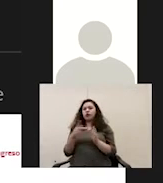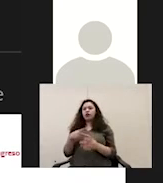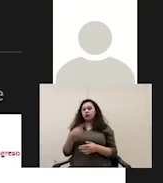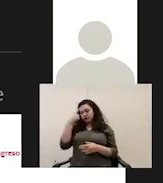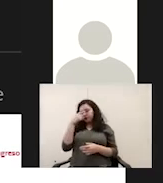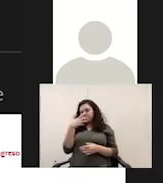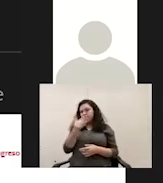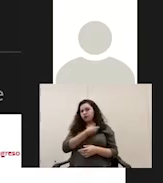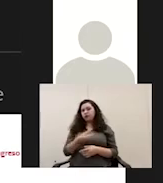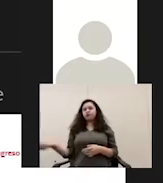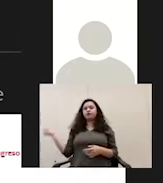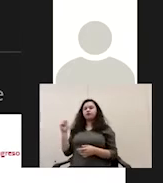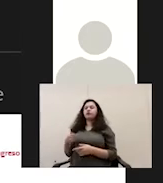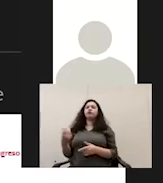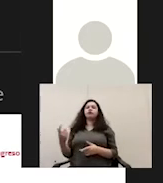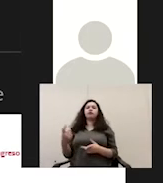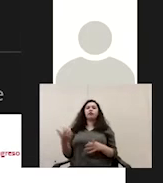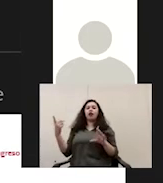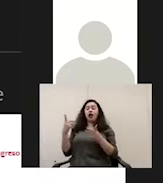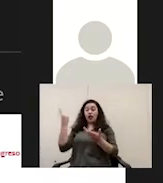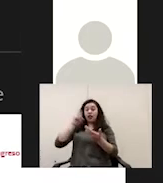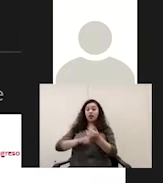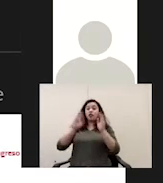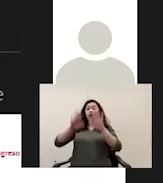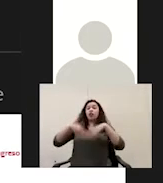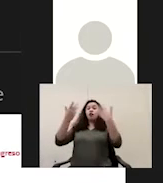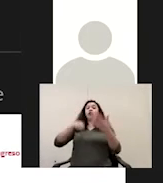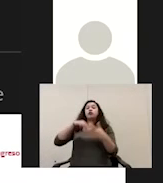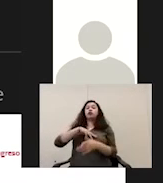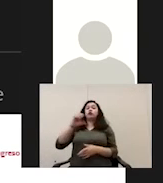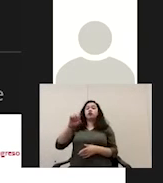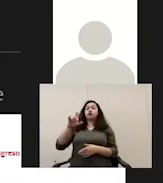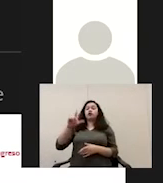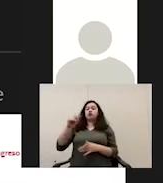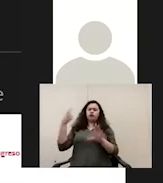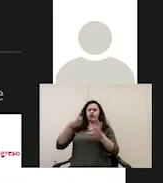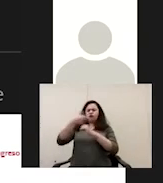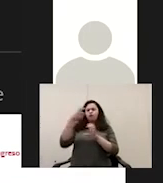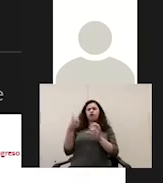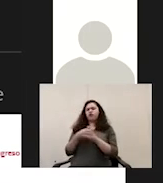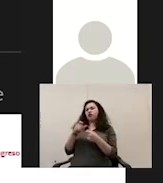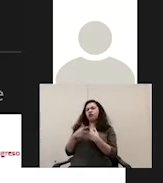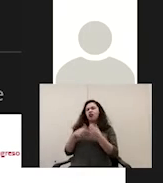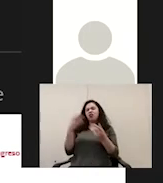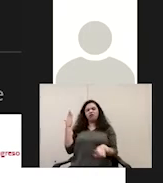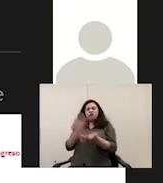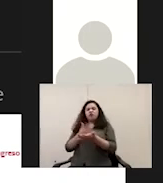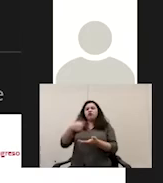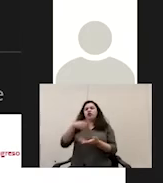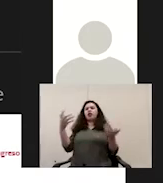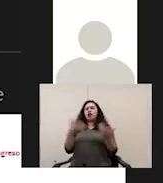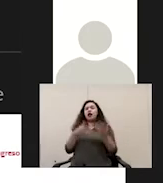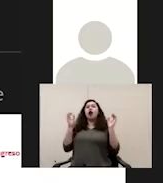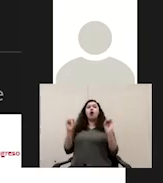que impregnar la bolsa al interior y al exterior de la solución que les comentaba. Esta puede ser con una dilución que ustedes hagan o bien con